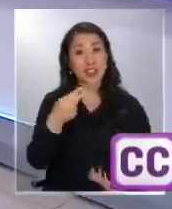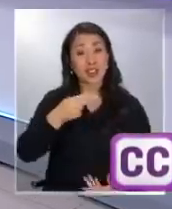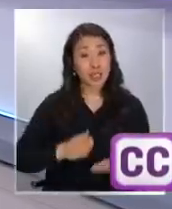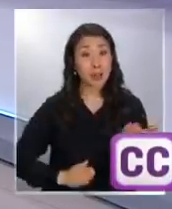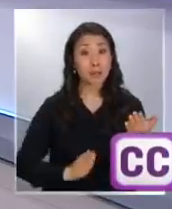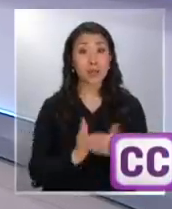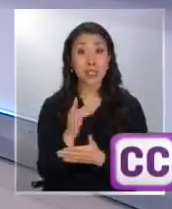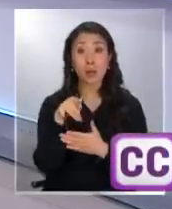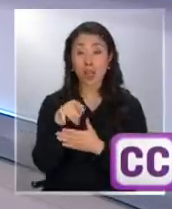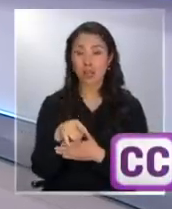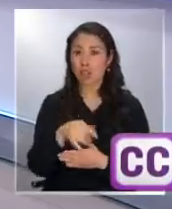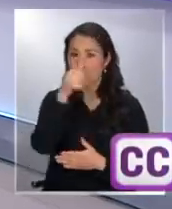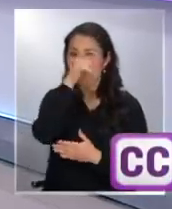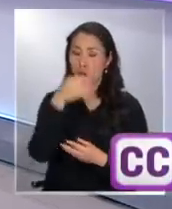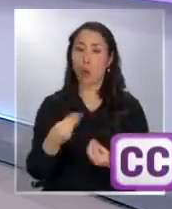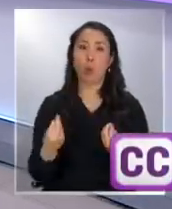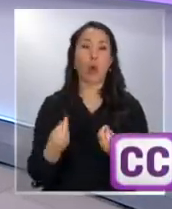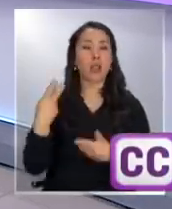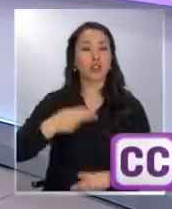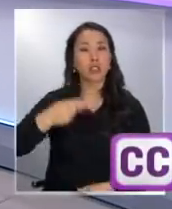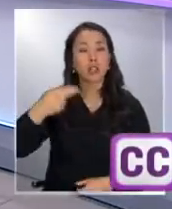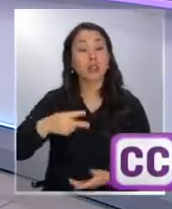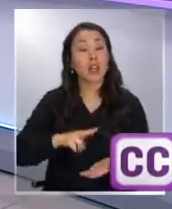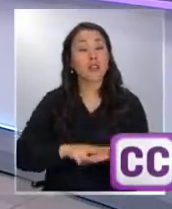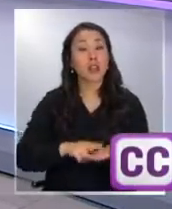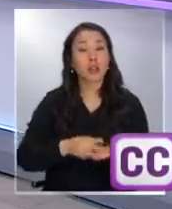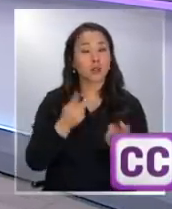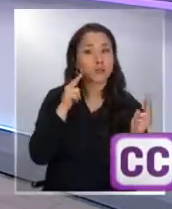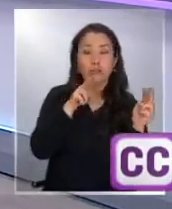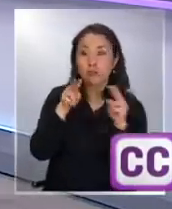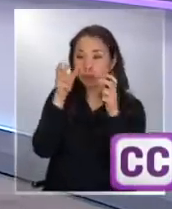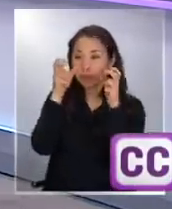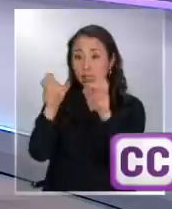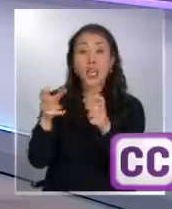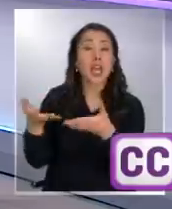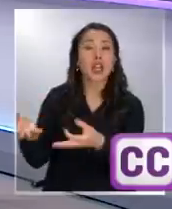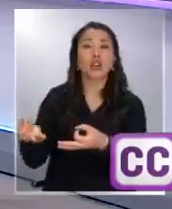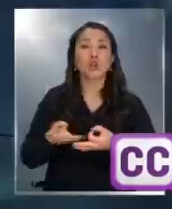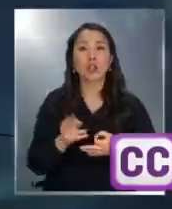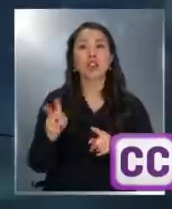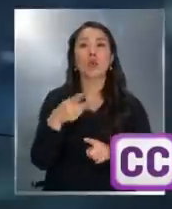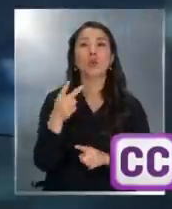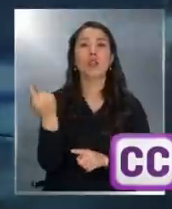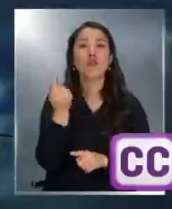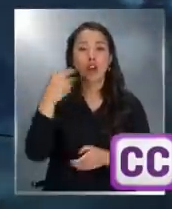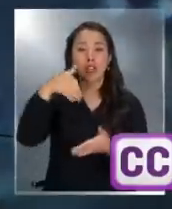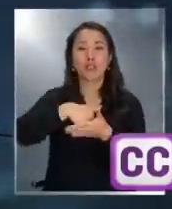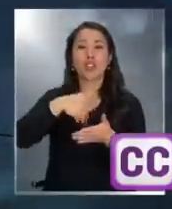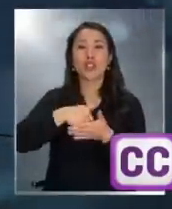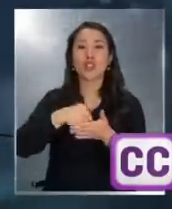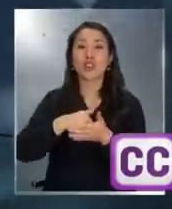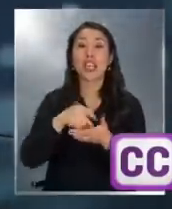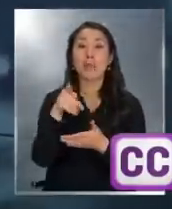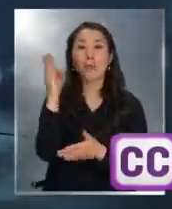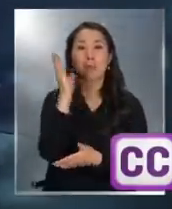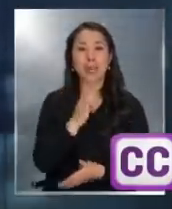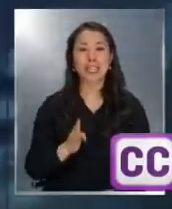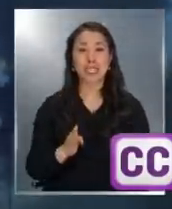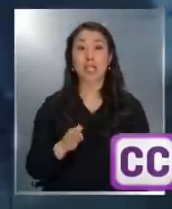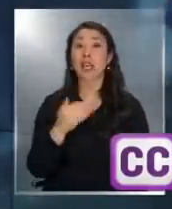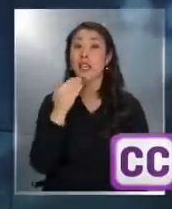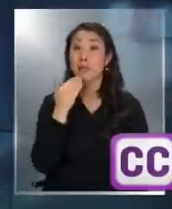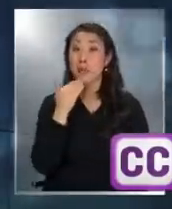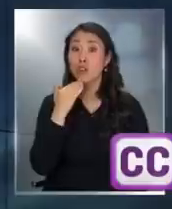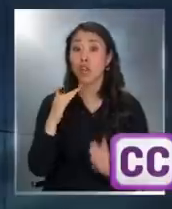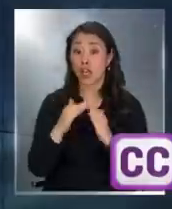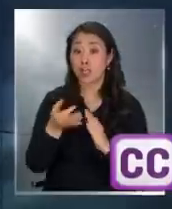Comenzamos este súper domingo noticioso, la verdad, con nuestra mirada puesta en los resultados de la segunda vuelta electoral en Brasil y con el Palacio de la